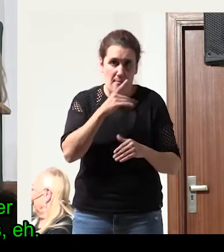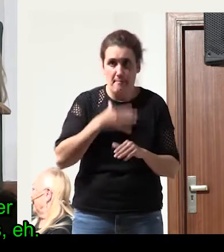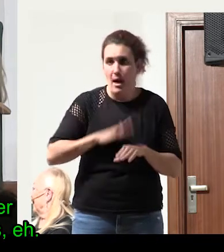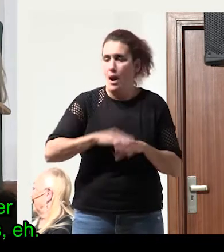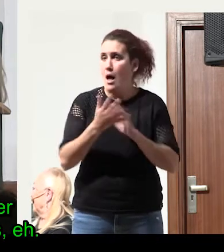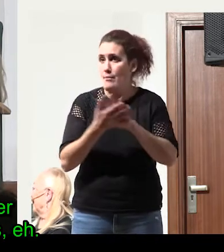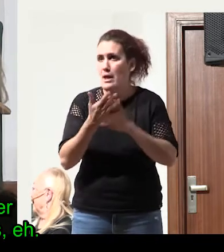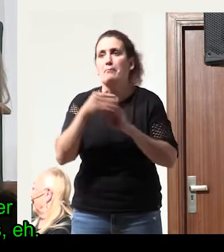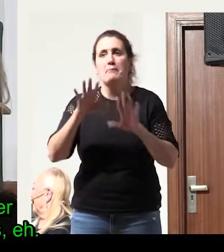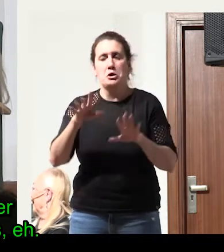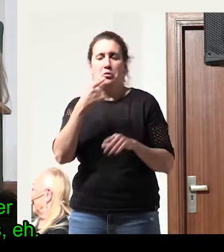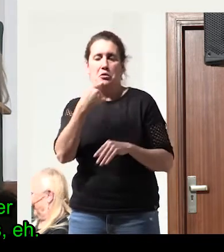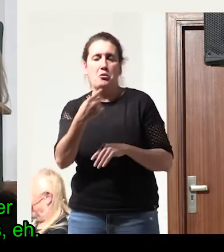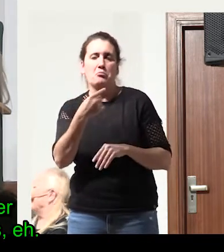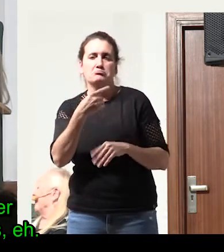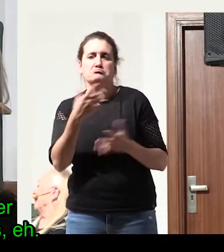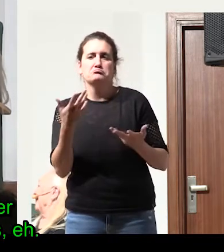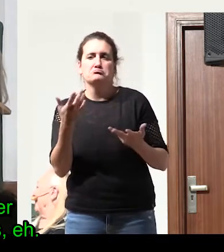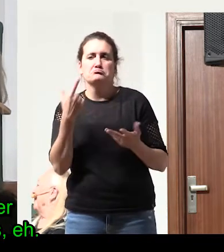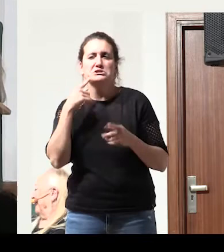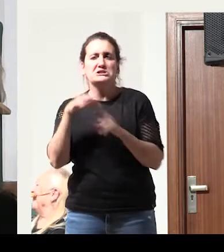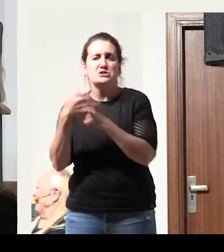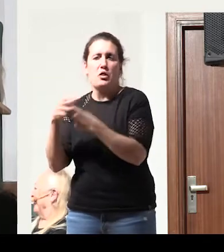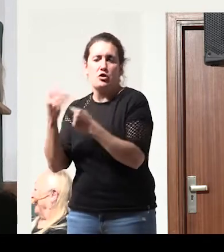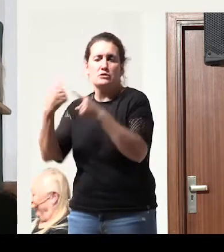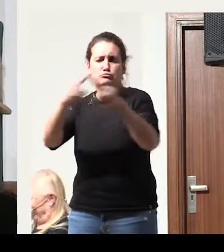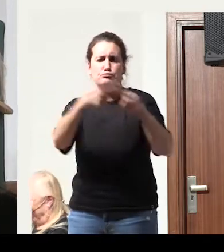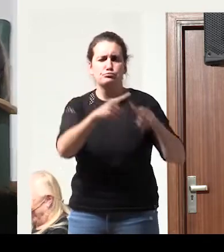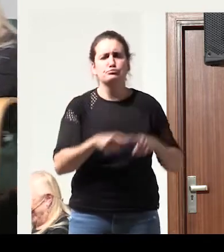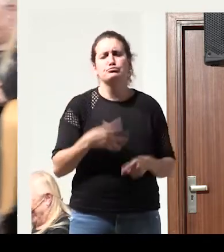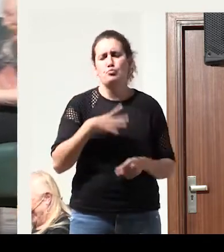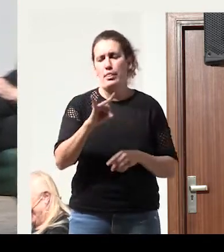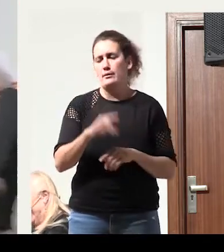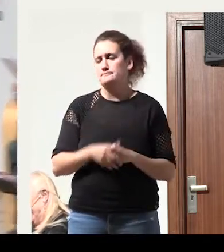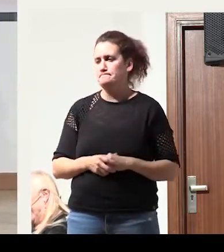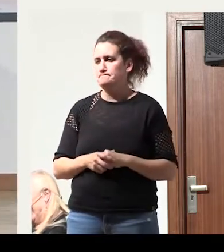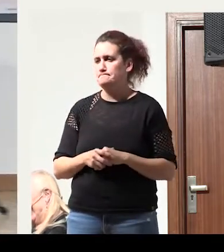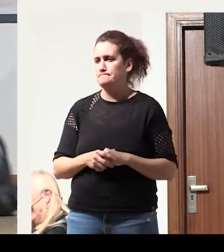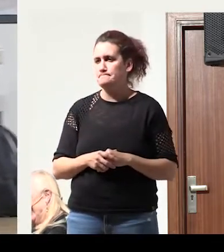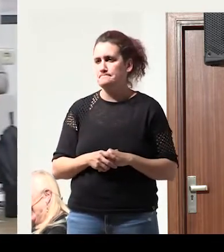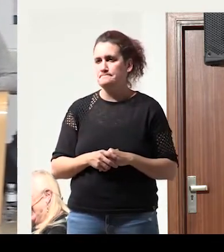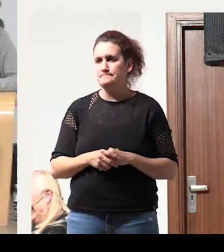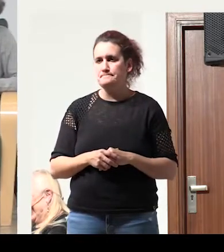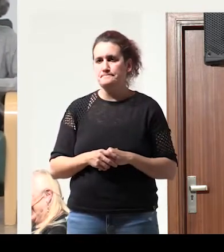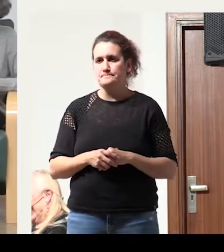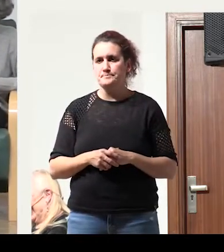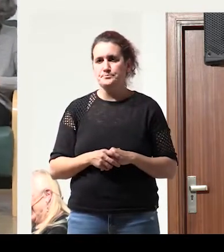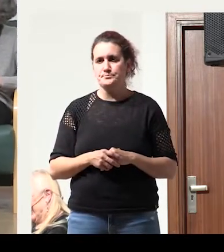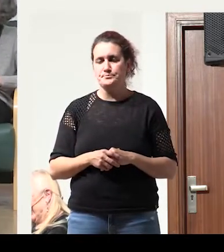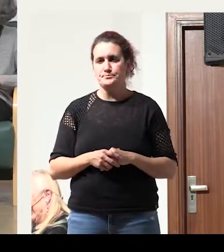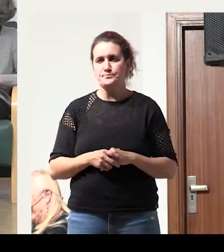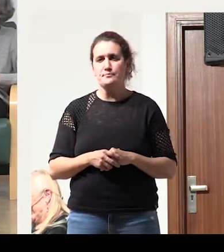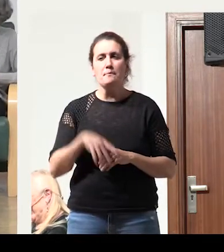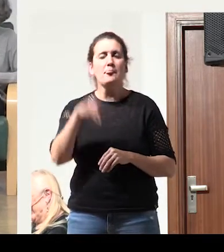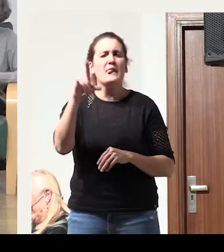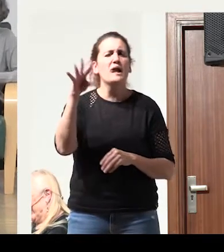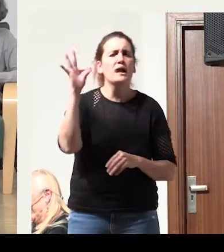digo que puede haber unas situaciones muy diferentes, ¿eh? Vale. Vamos a ver, Mali. La mujer vieja